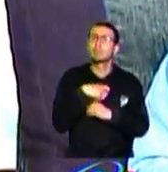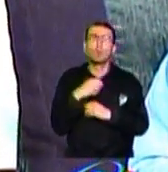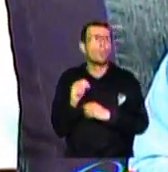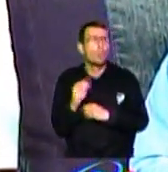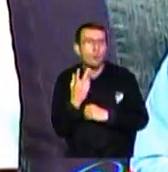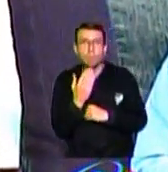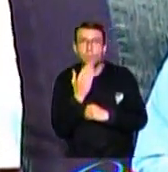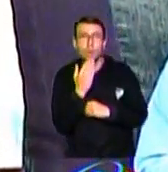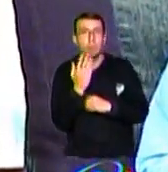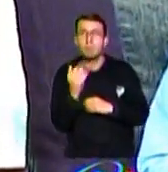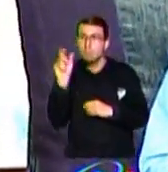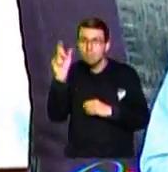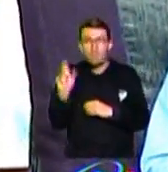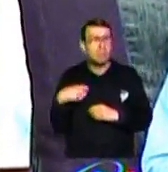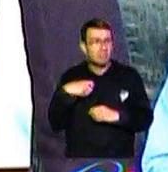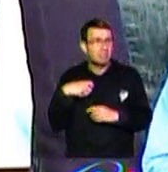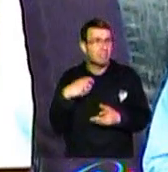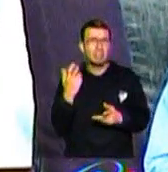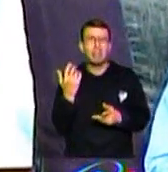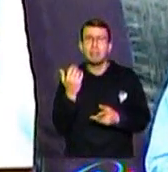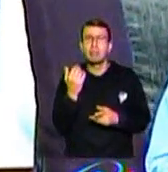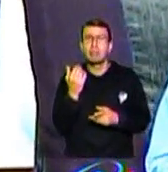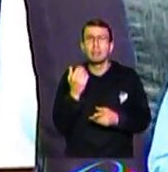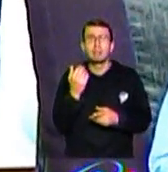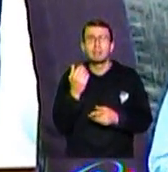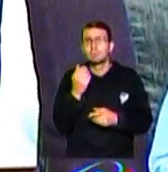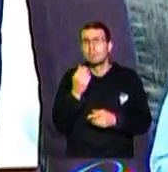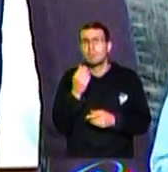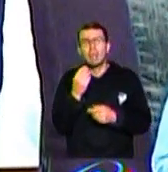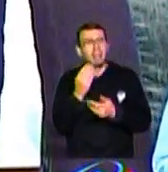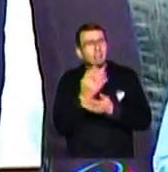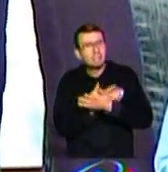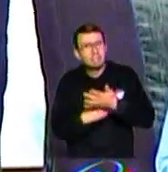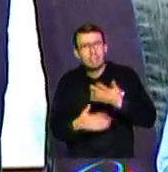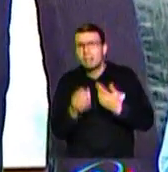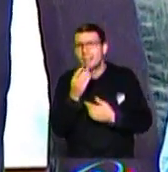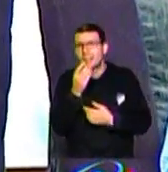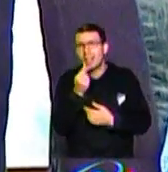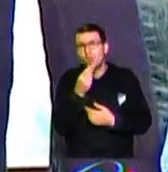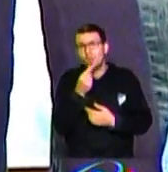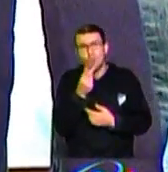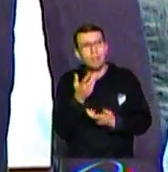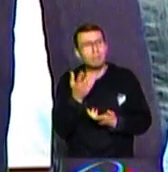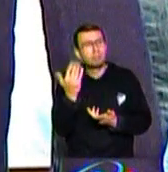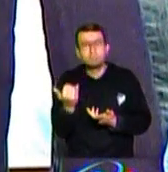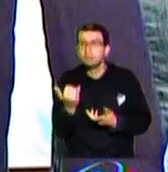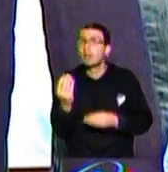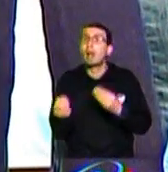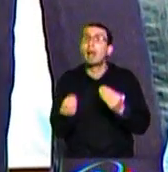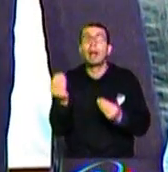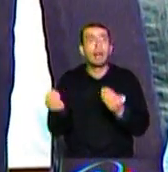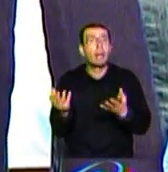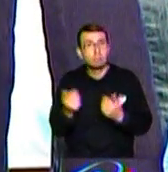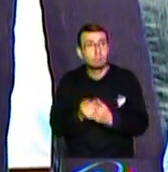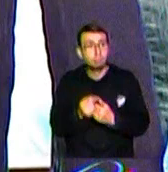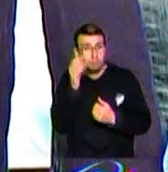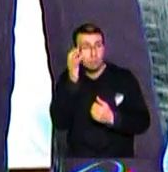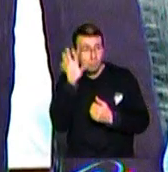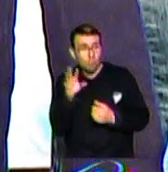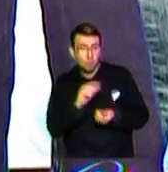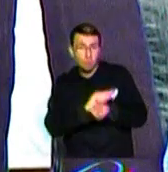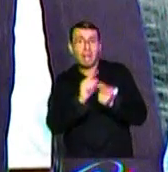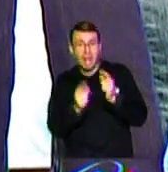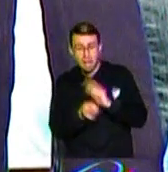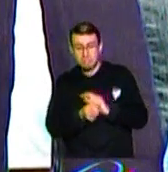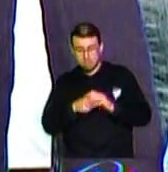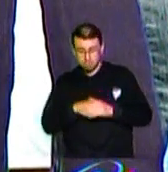Ejemplo, diabetes, tiroides, ¿qué puede haber una relación de estas patologías con algunos cambios a nivel de estos ciclos